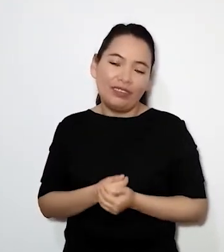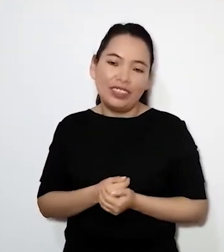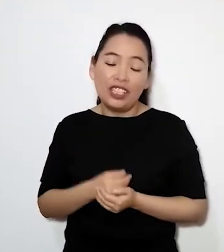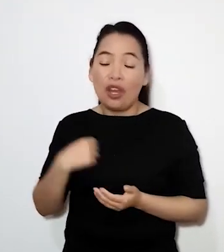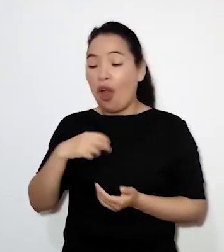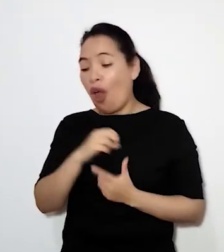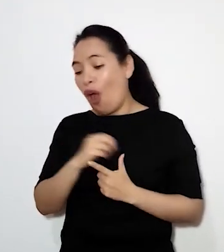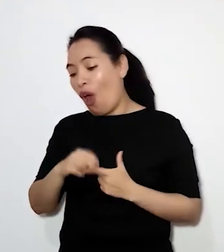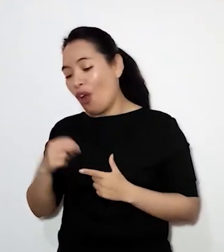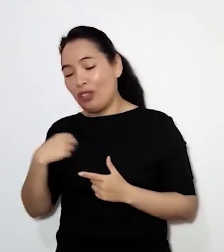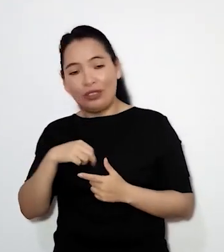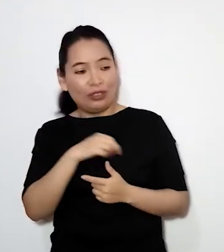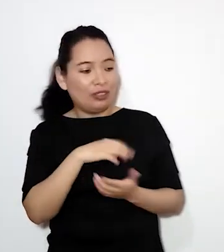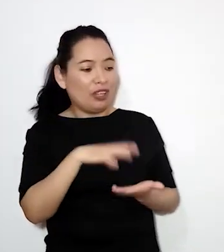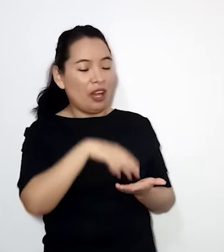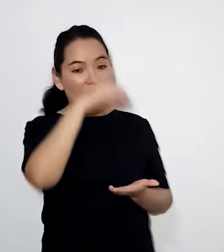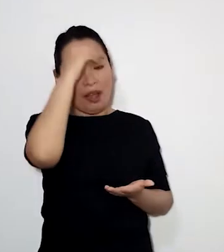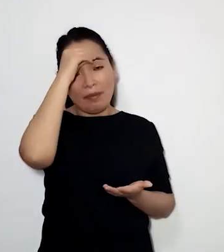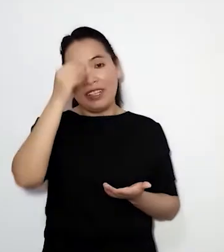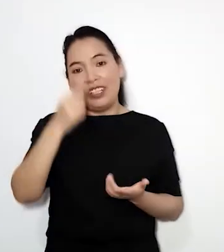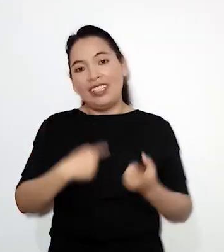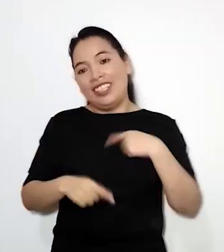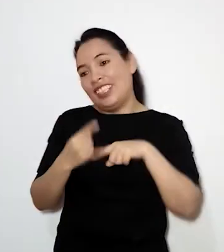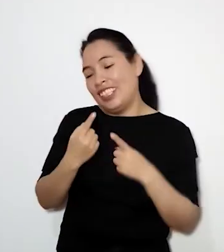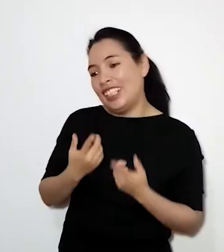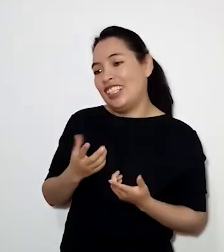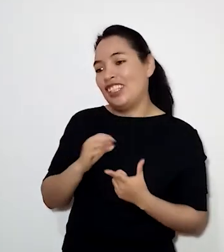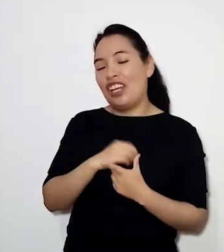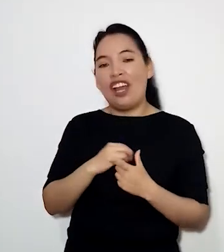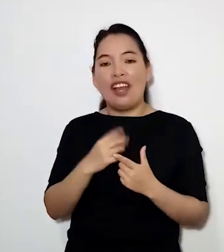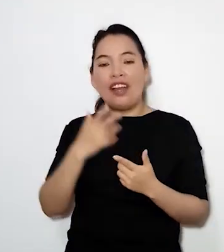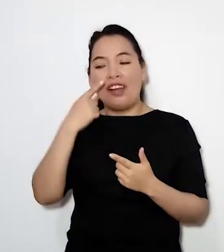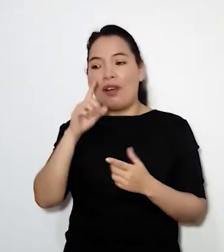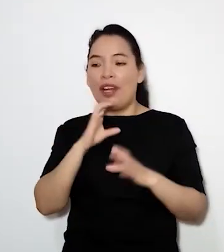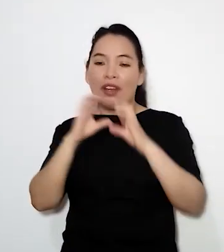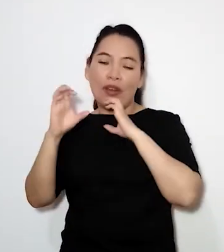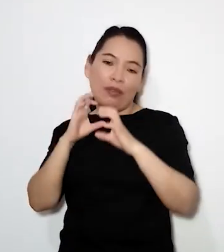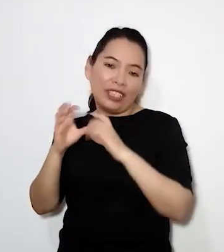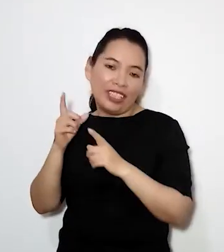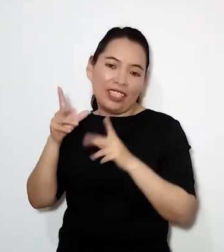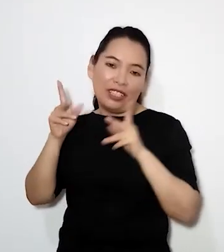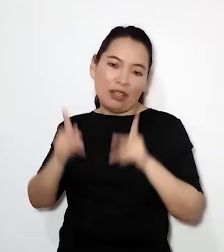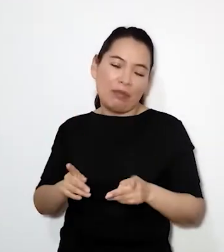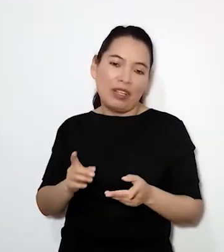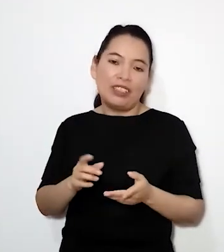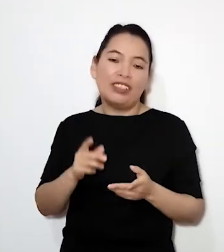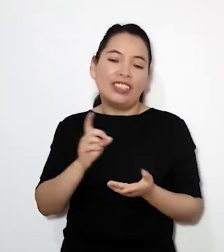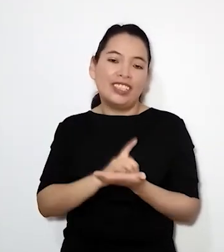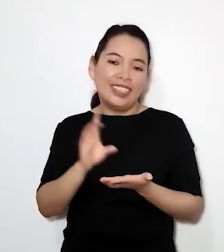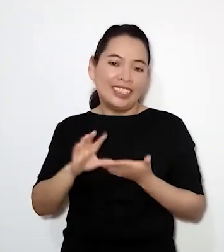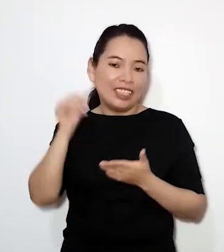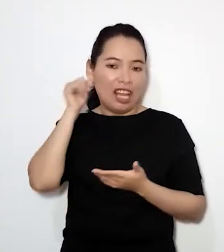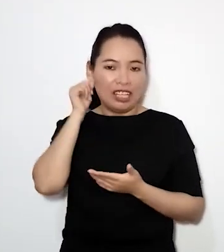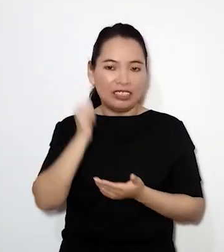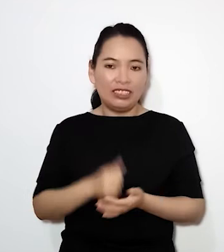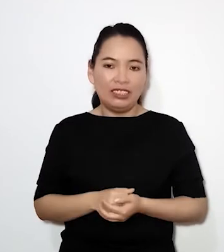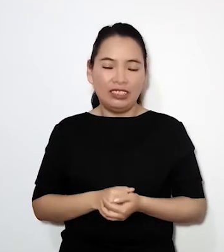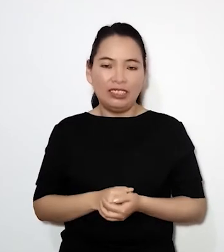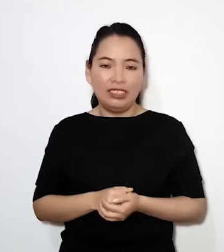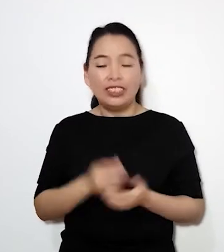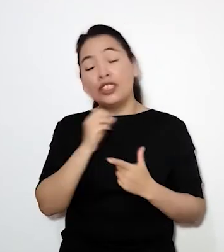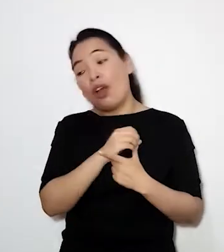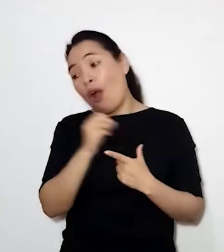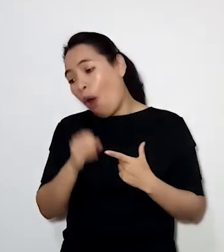ninguna seña o signos para poder comunicarnos con una persona con discapacidad auditiva, o que los educadores no estén